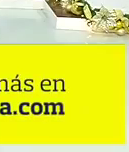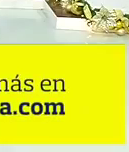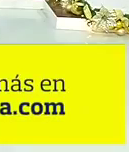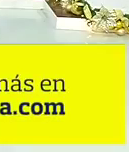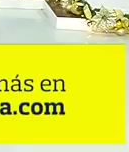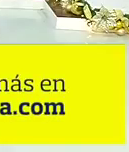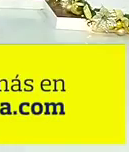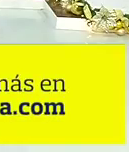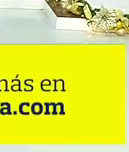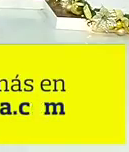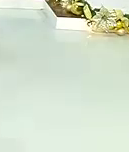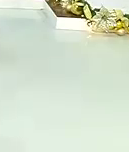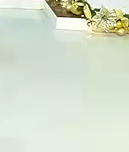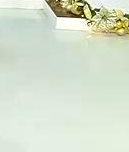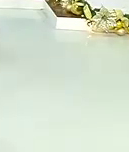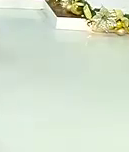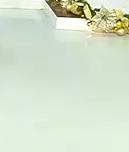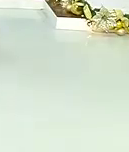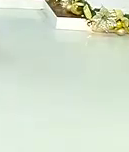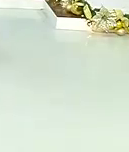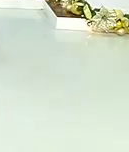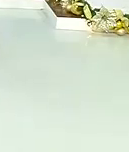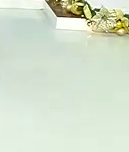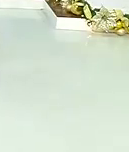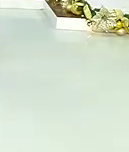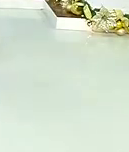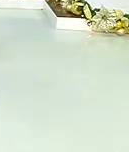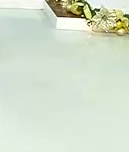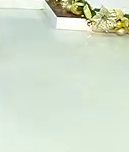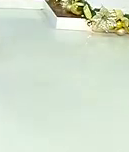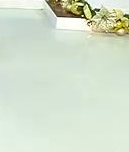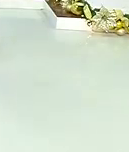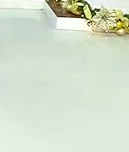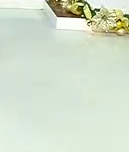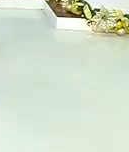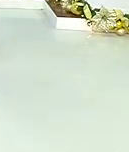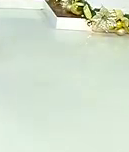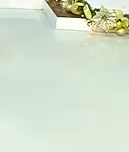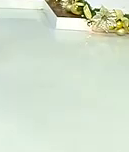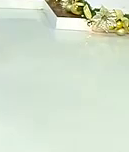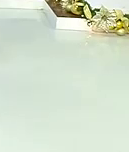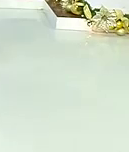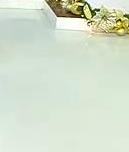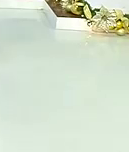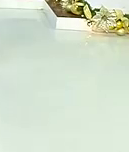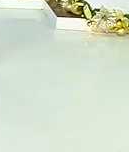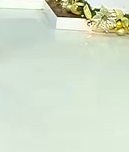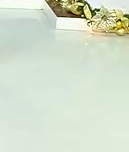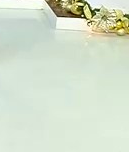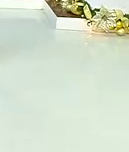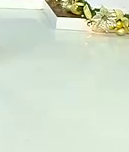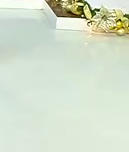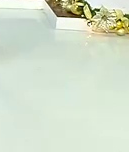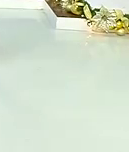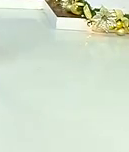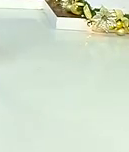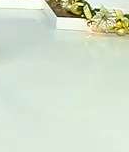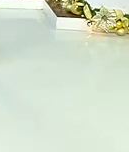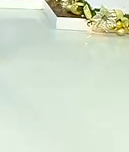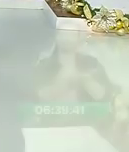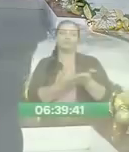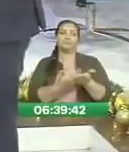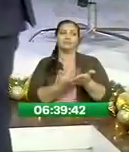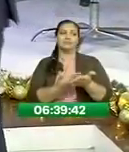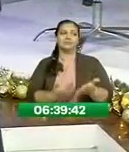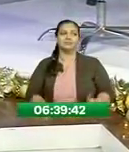pues, Chiquilín. Chiquilín, ¿qué pasó? El abuelo, todavía está vivo tu abuelo. Oye, Chiquilín, ¿qué te pones más? ¿Ah? El